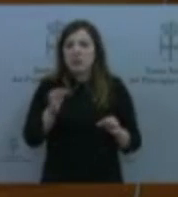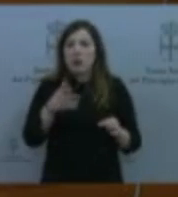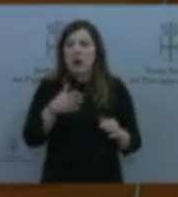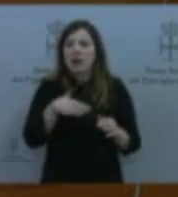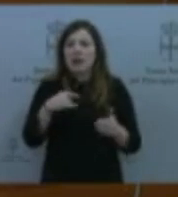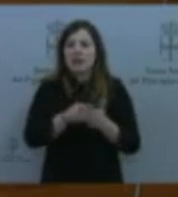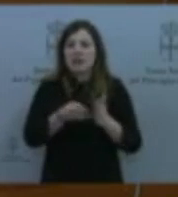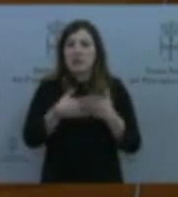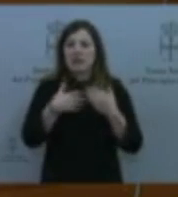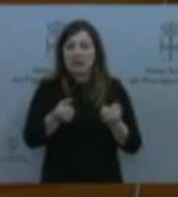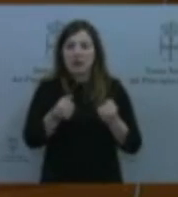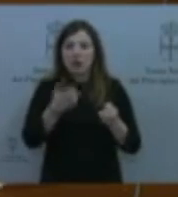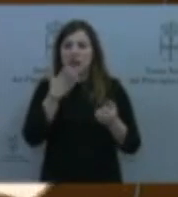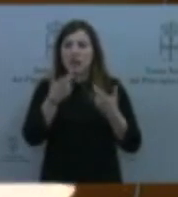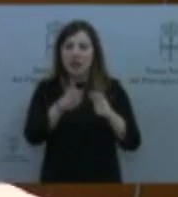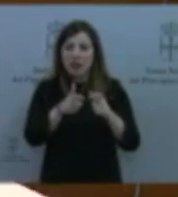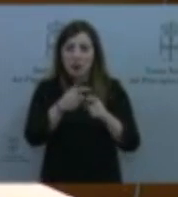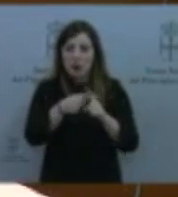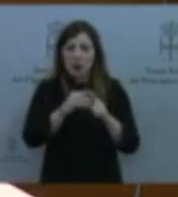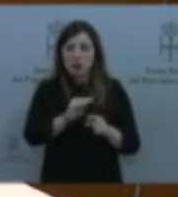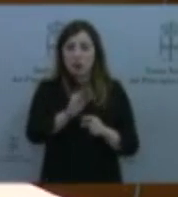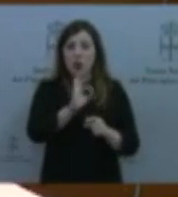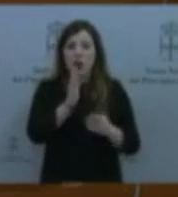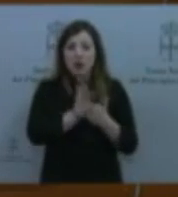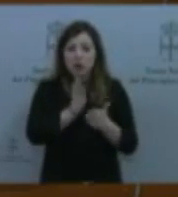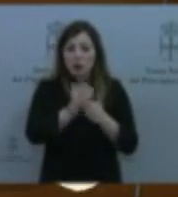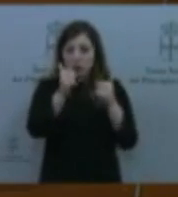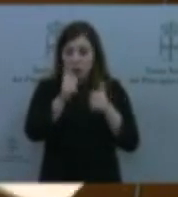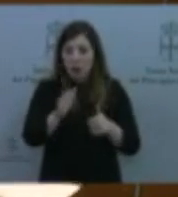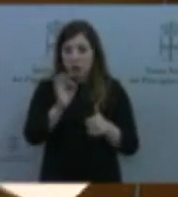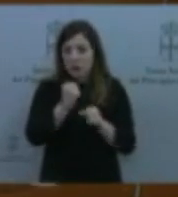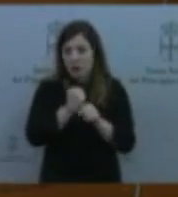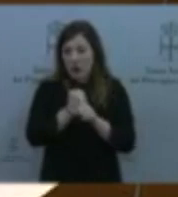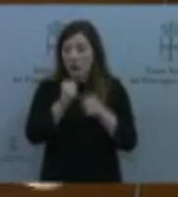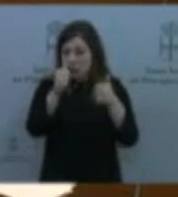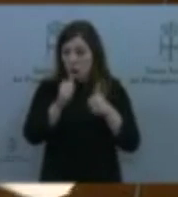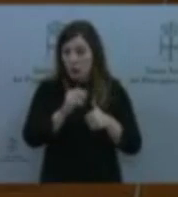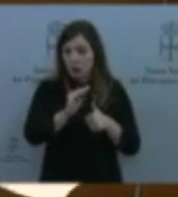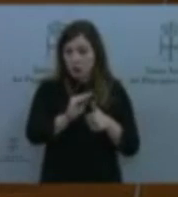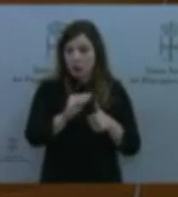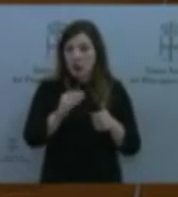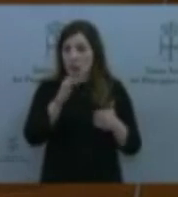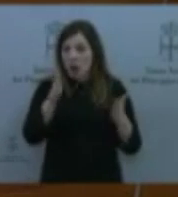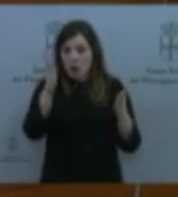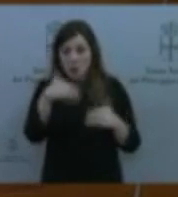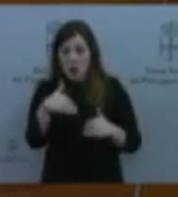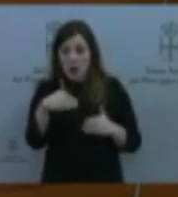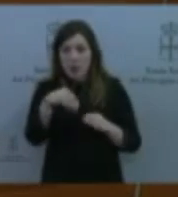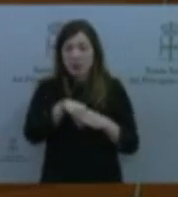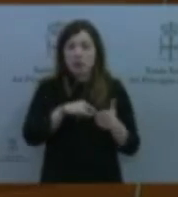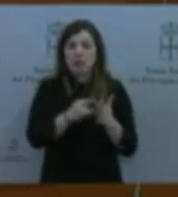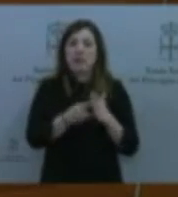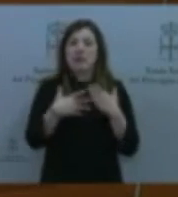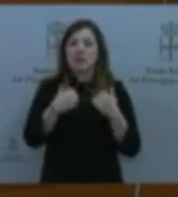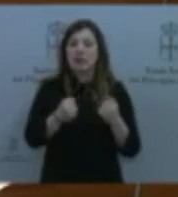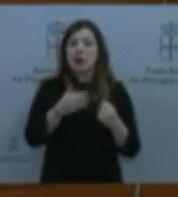titulaciones que ha estudiado y que ha trabajado, y esas titulaciones no existen, en este caso en el sistema sanitario, y quiera entrar en el sistema sanitario o en cualquier